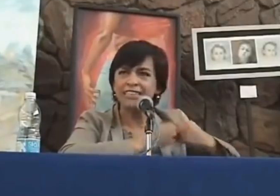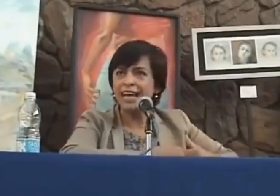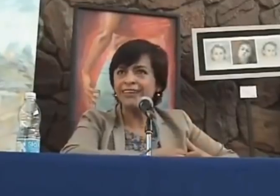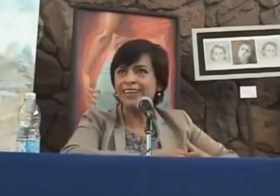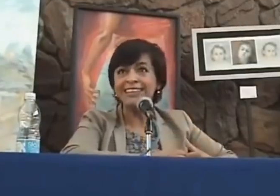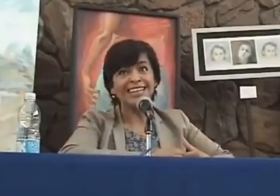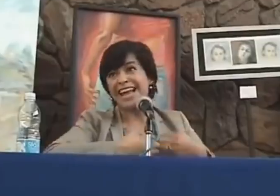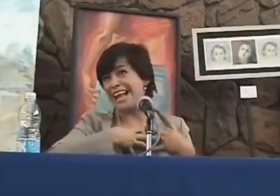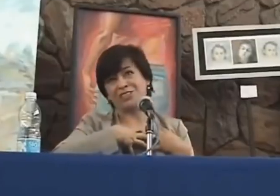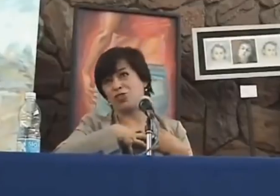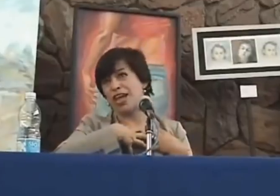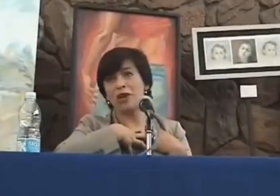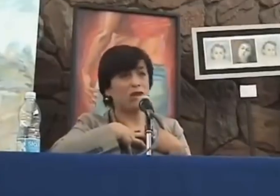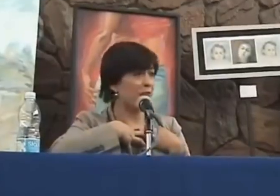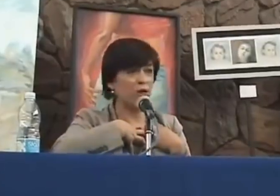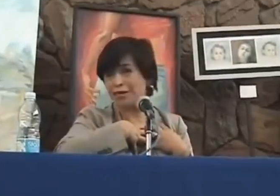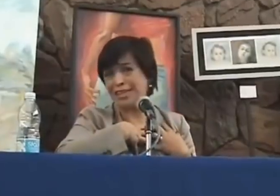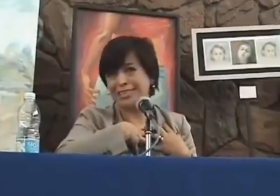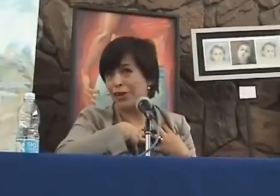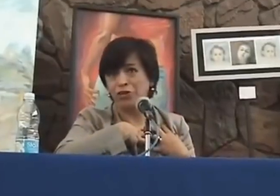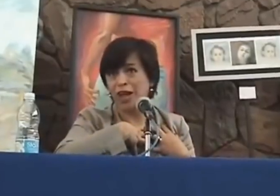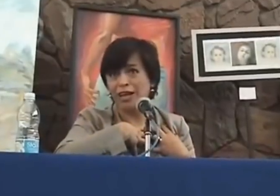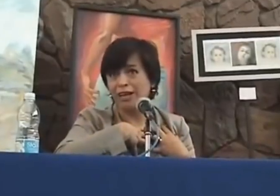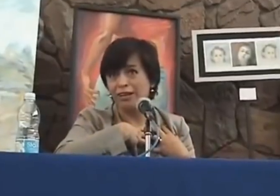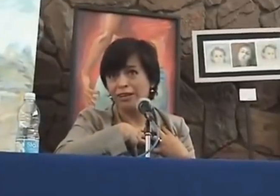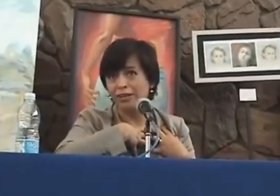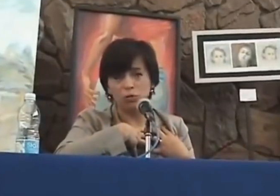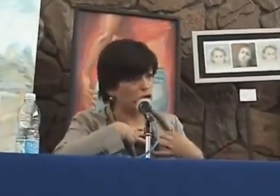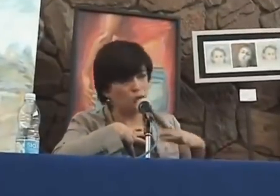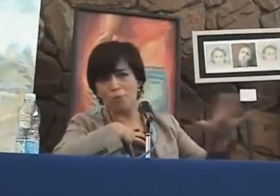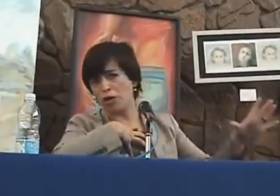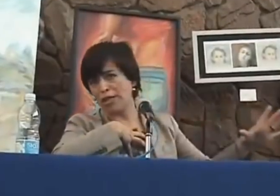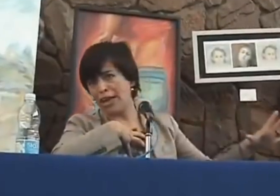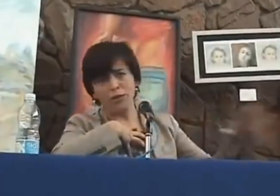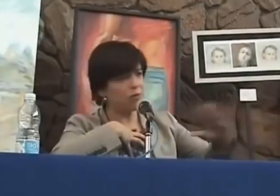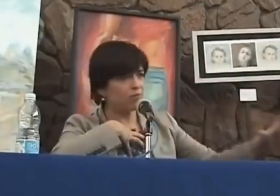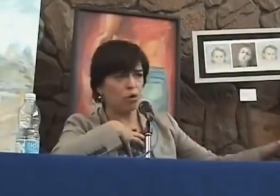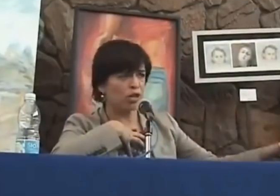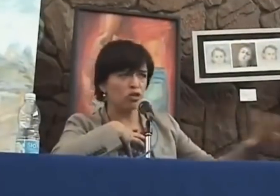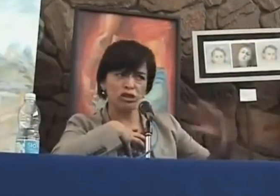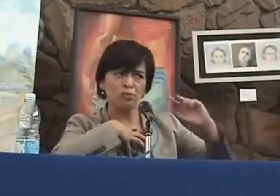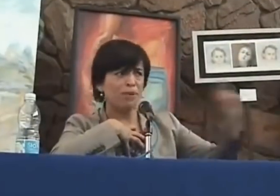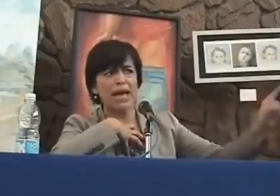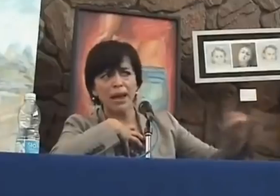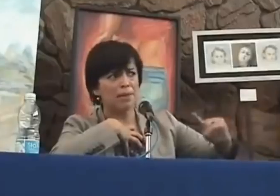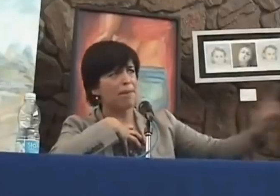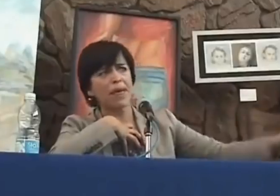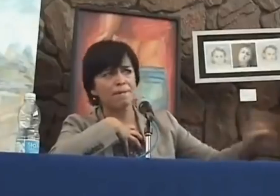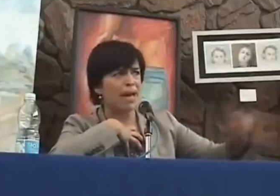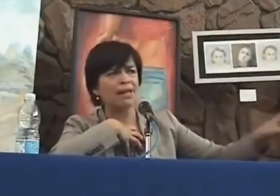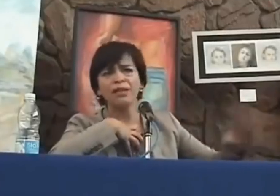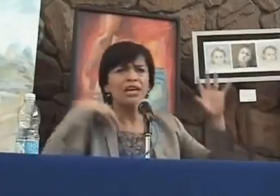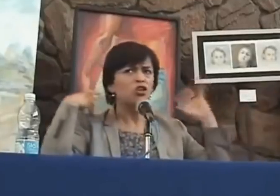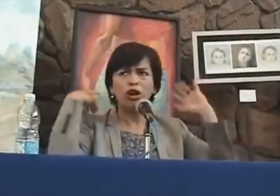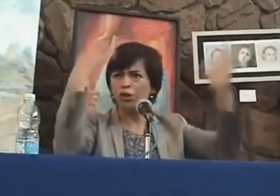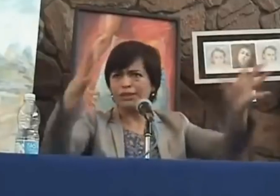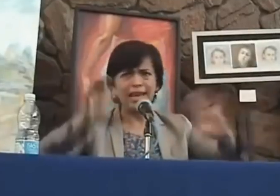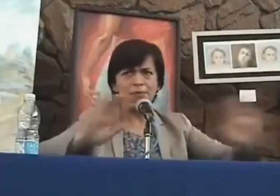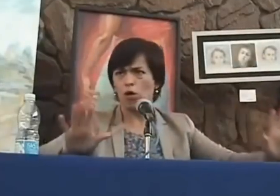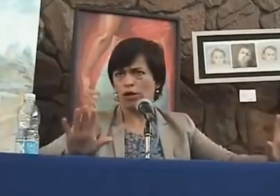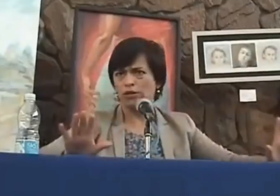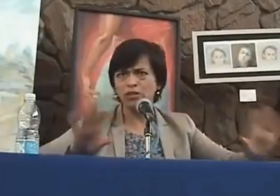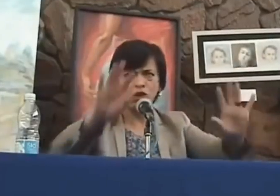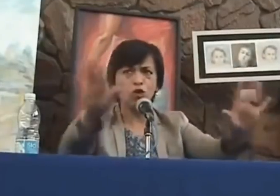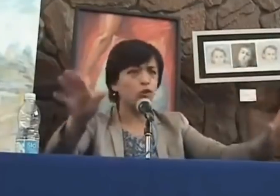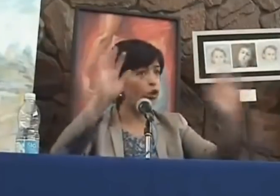Corruptísimo, es un farsante, sería la historia que cualquier periodista quisiera contar, ¿eh? Pues yo soy la política, a mí no me importa, yo soy pepa, yo